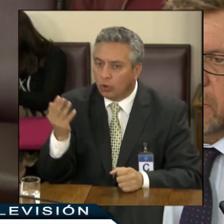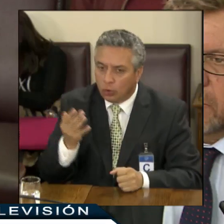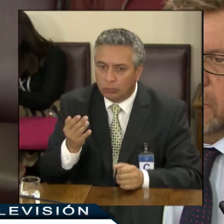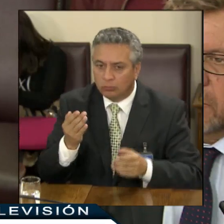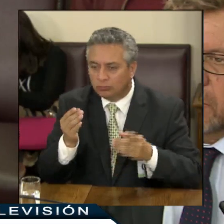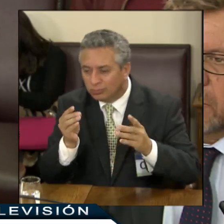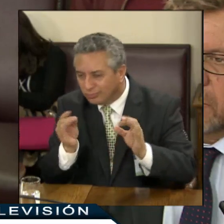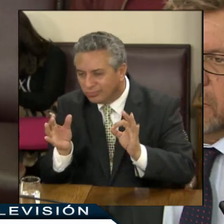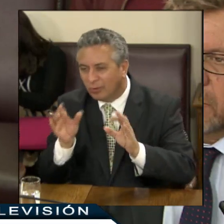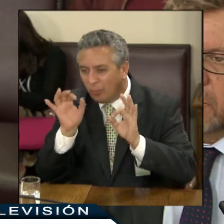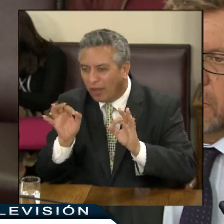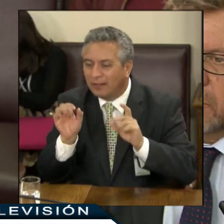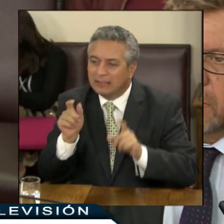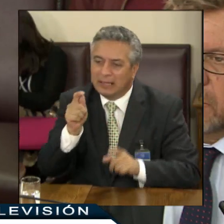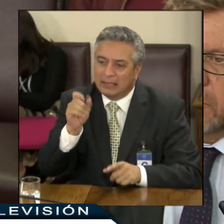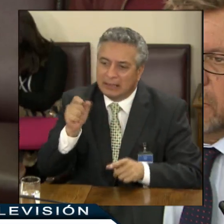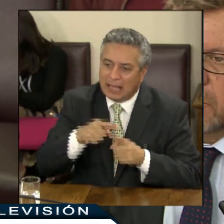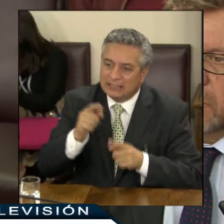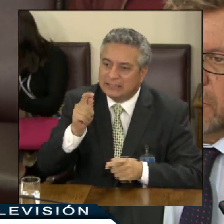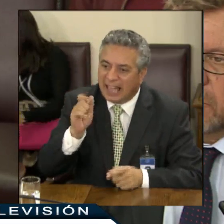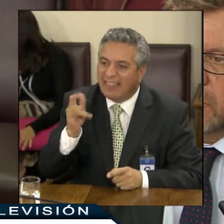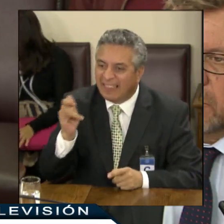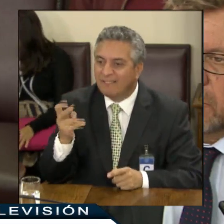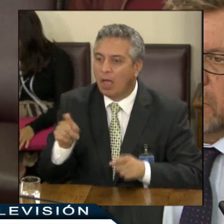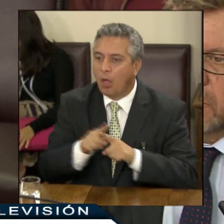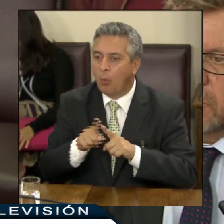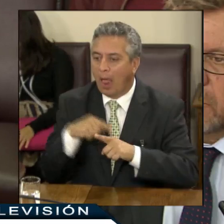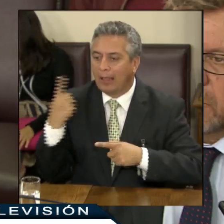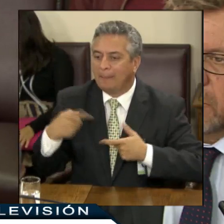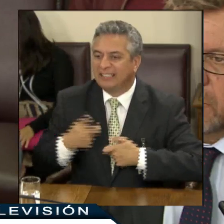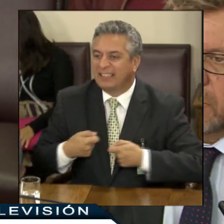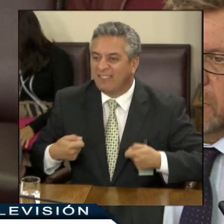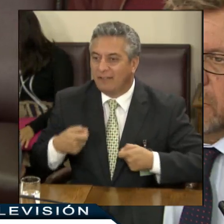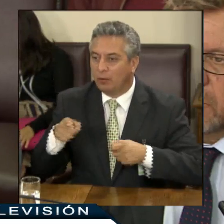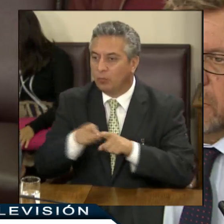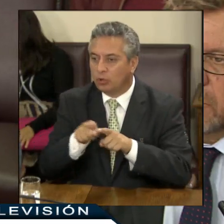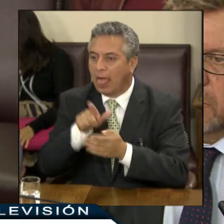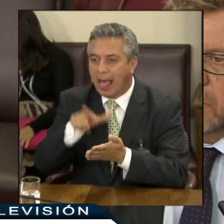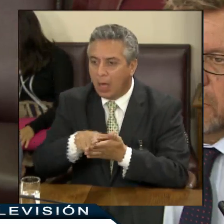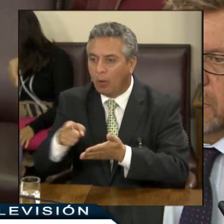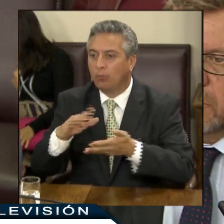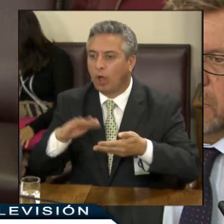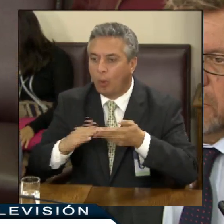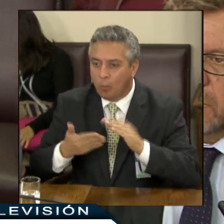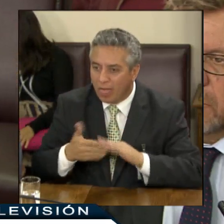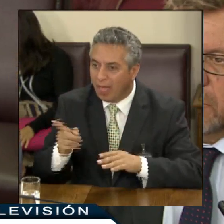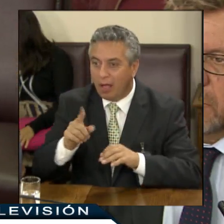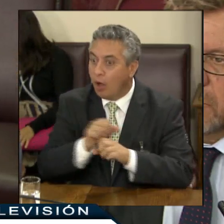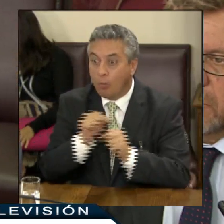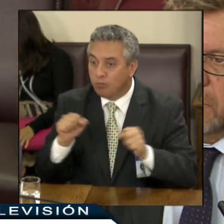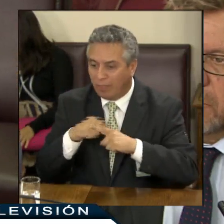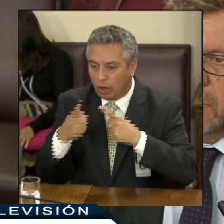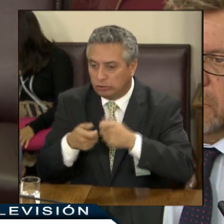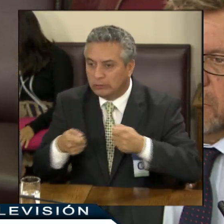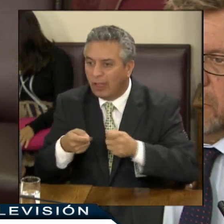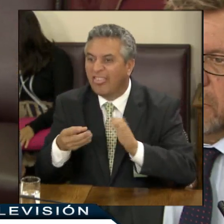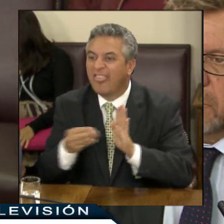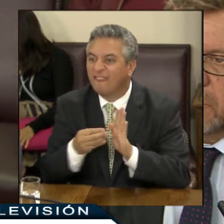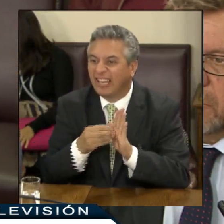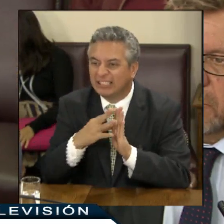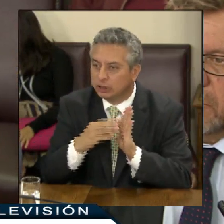clausus puede ser taxativa es una camisa de fuerza y un organismo vivo como es una lengua como es una comunidad no puede ser una